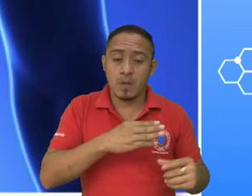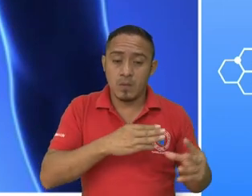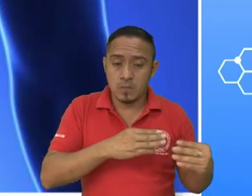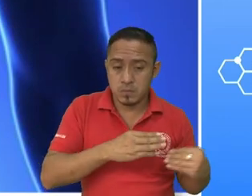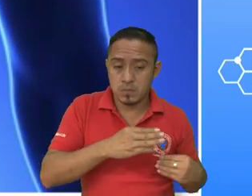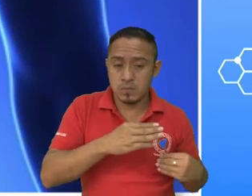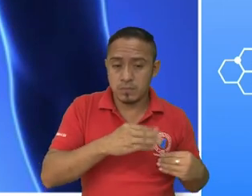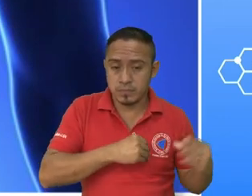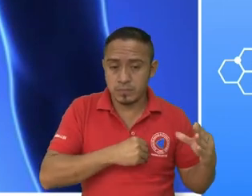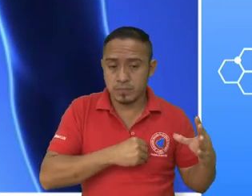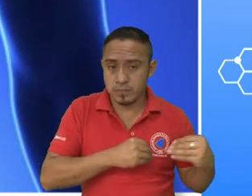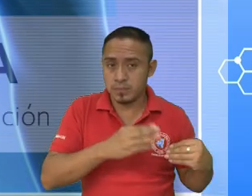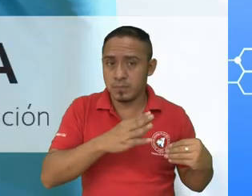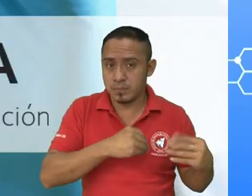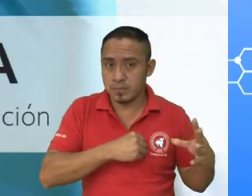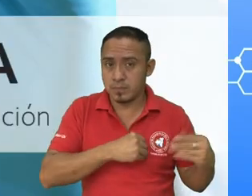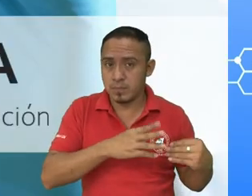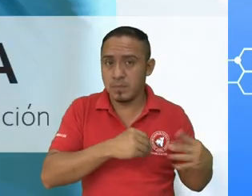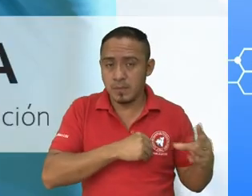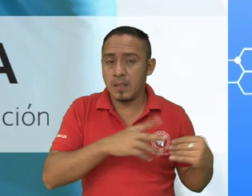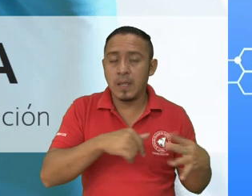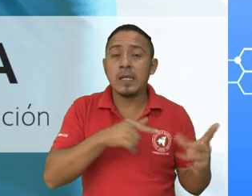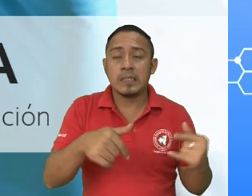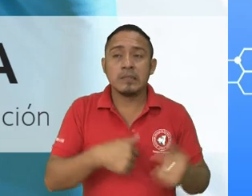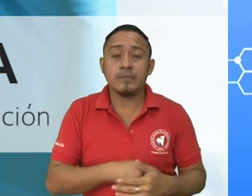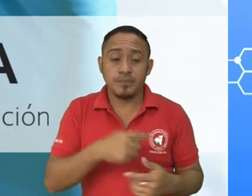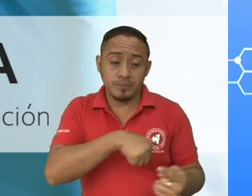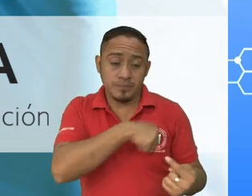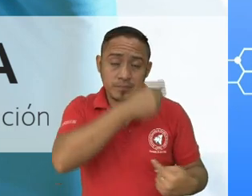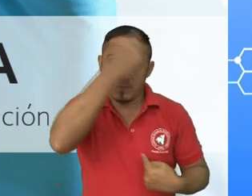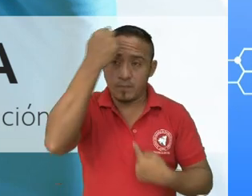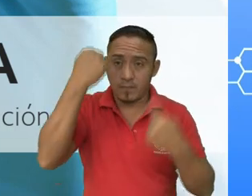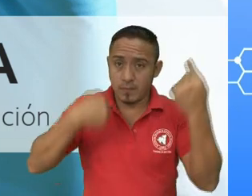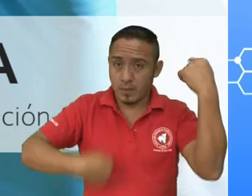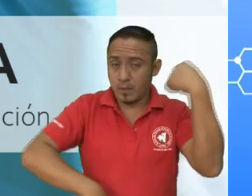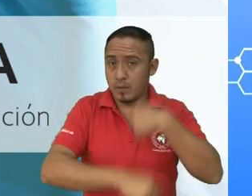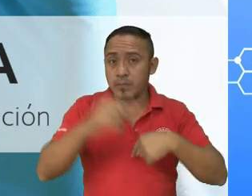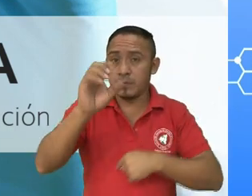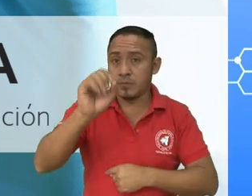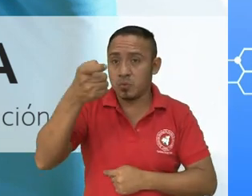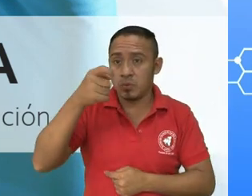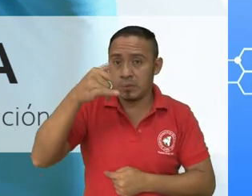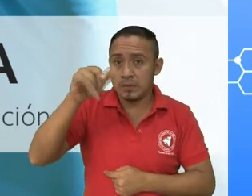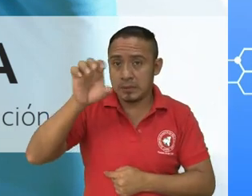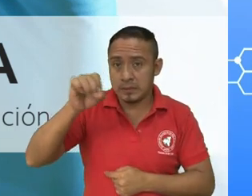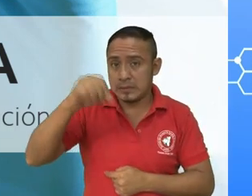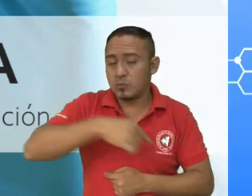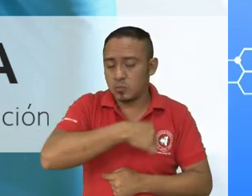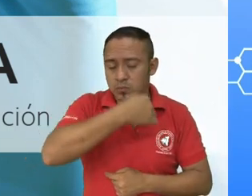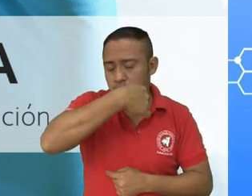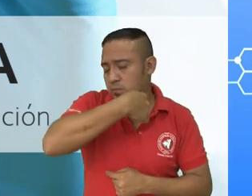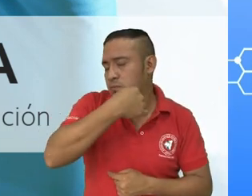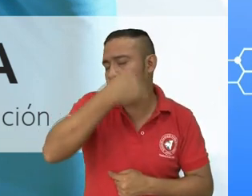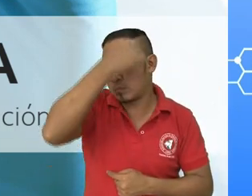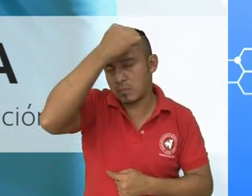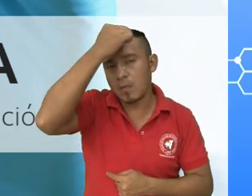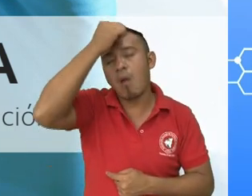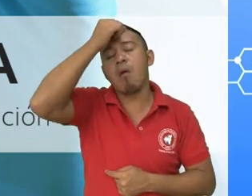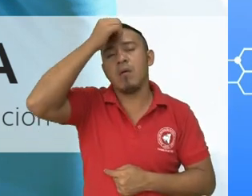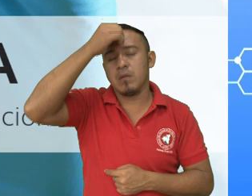a todito el cuerpo, especialmente al cerebro, que es el que controla la mayor cantidad de actividad en el